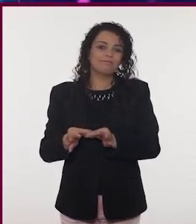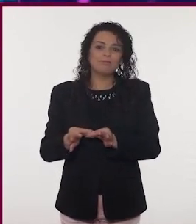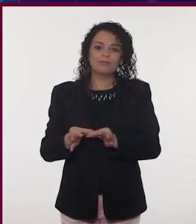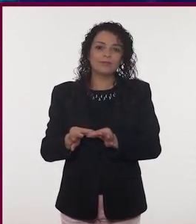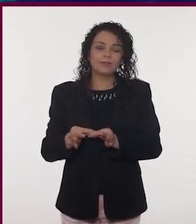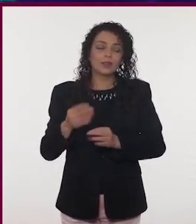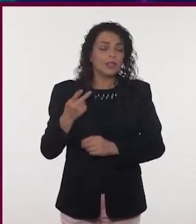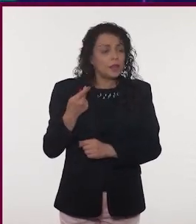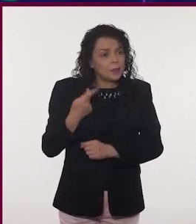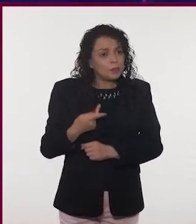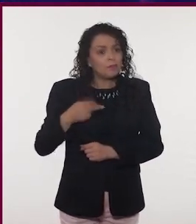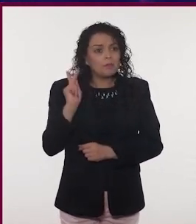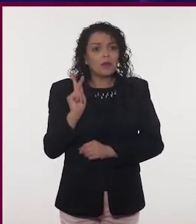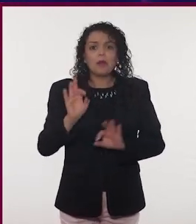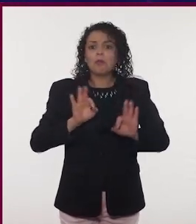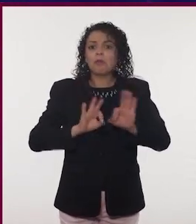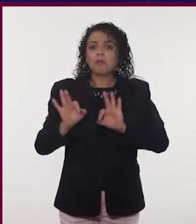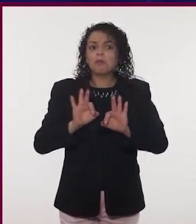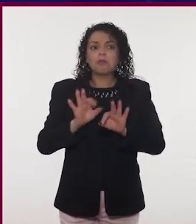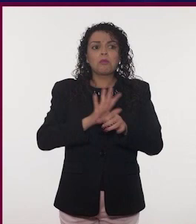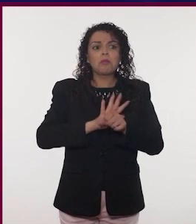pero bueno, cualquier trabajo implica un compromiso.